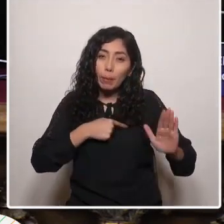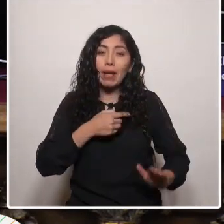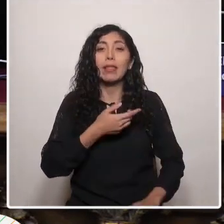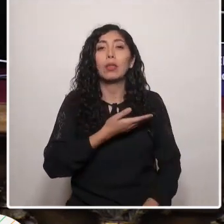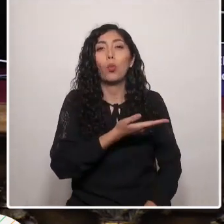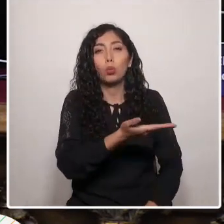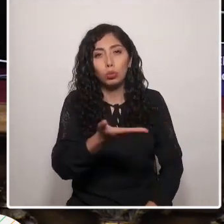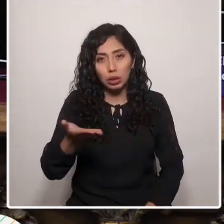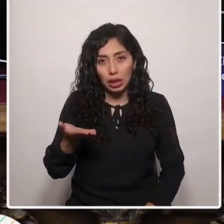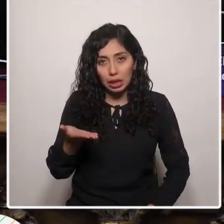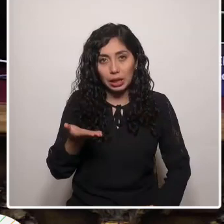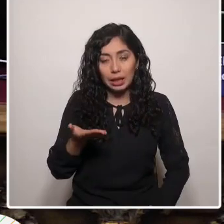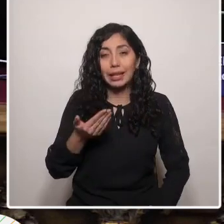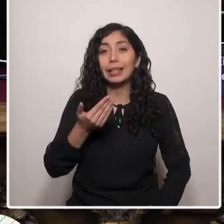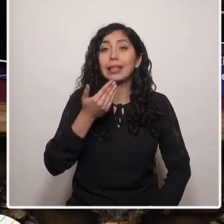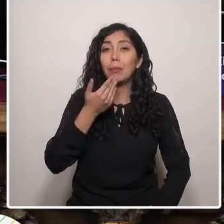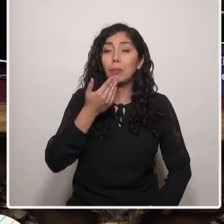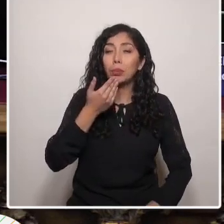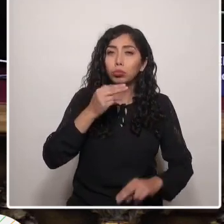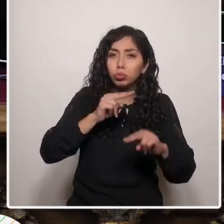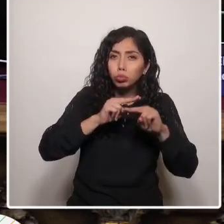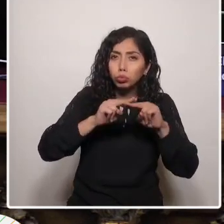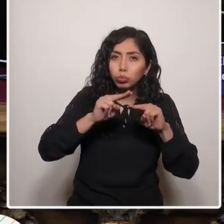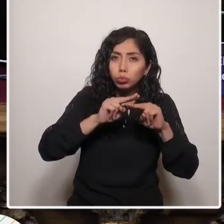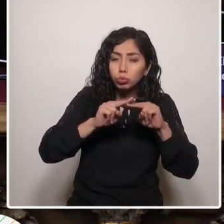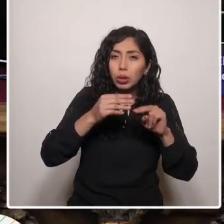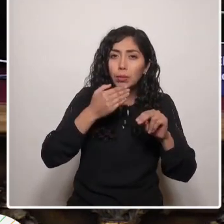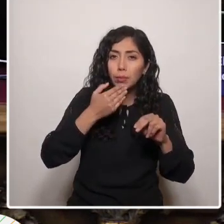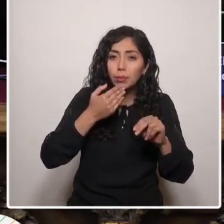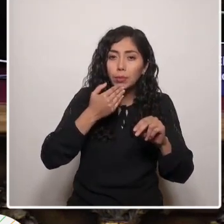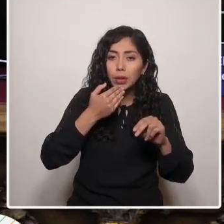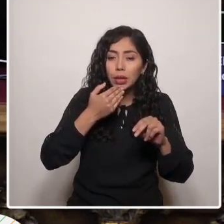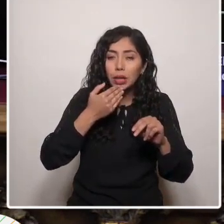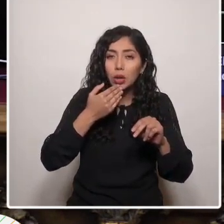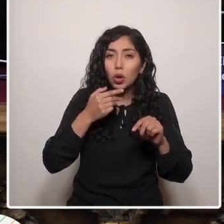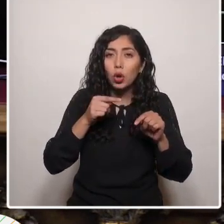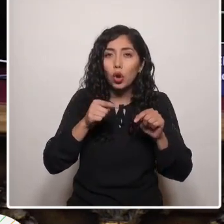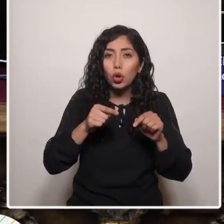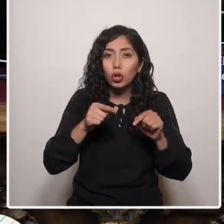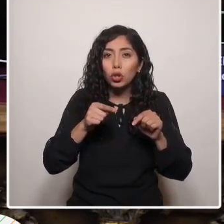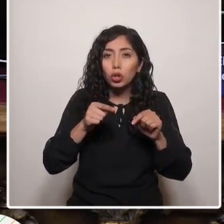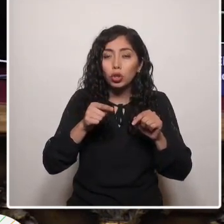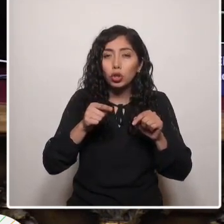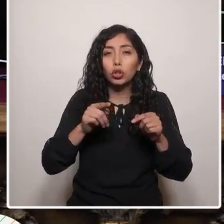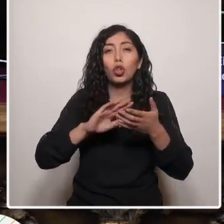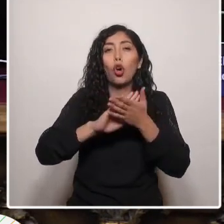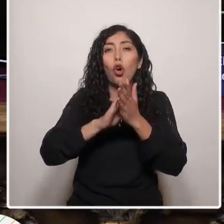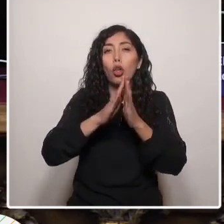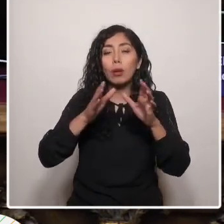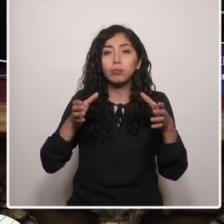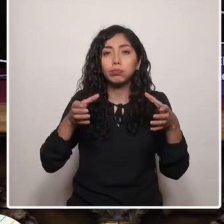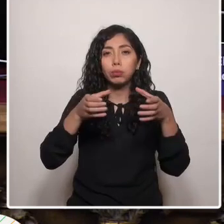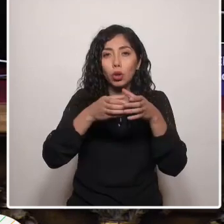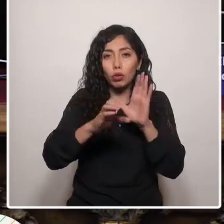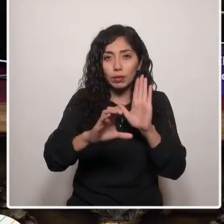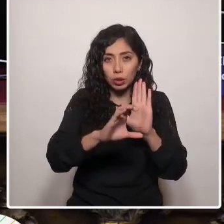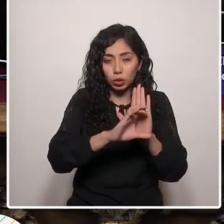y hacer el contrapunto con el conjunto de la convención. Se